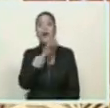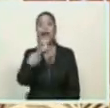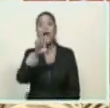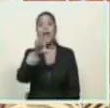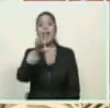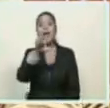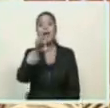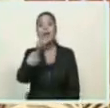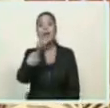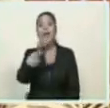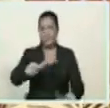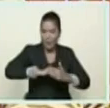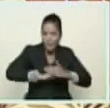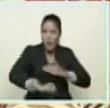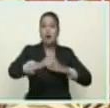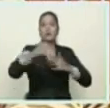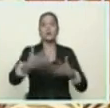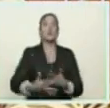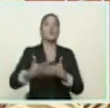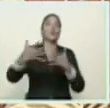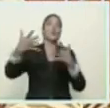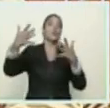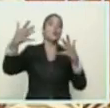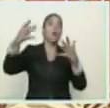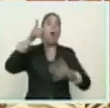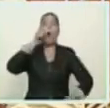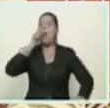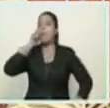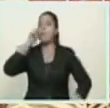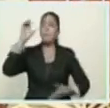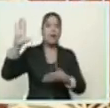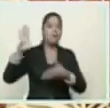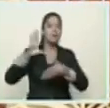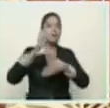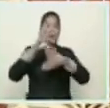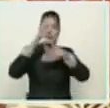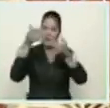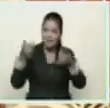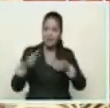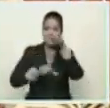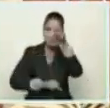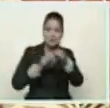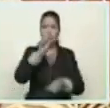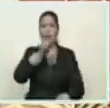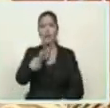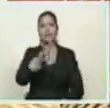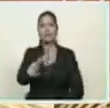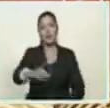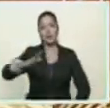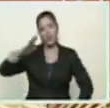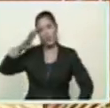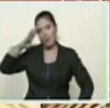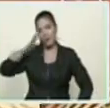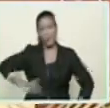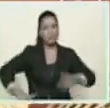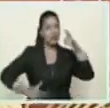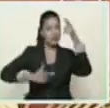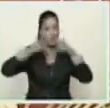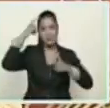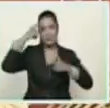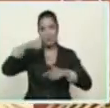varió al más gigante del américa del siglo 21 nuestro comandante hugo